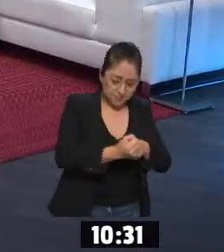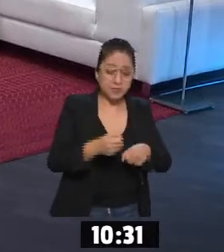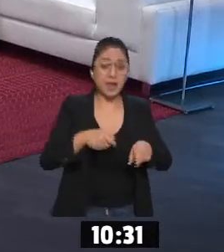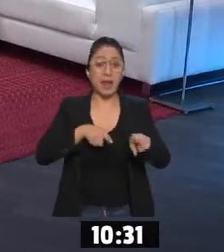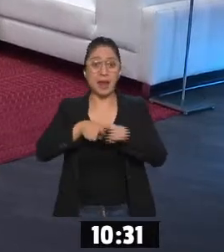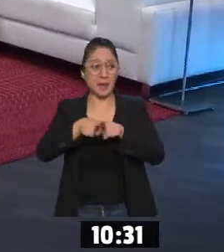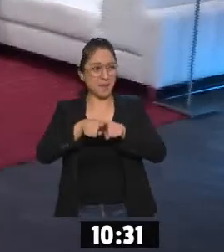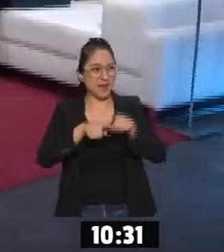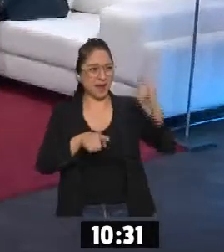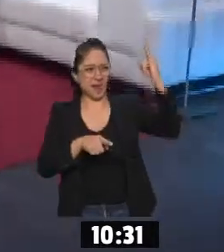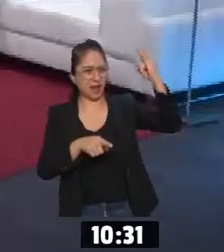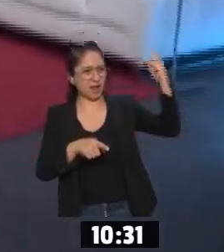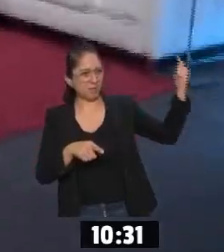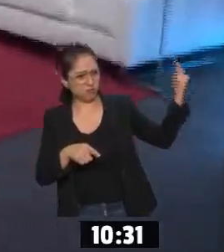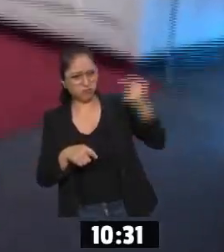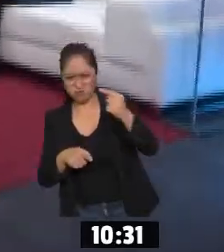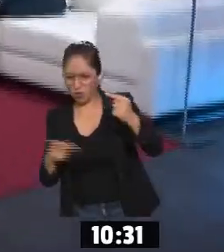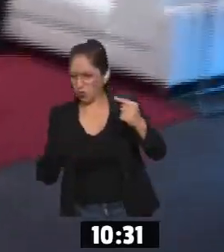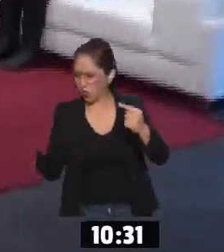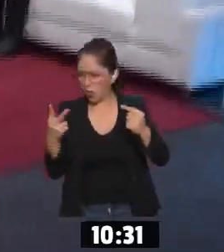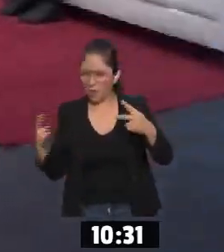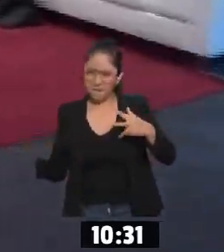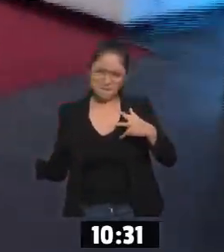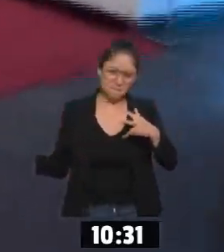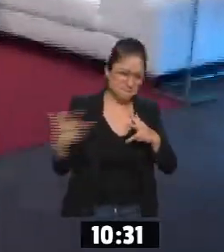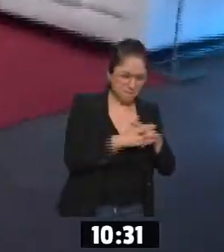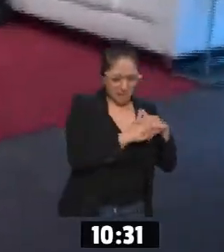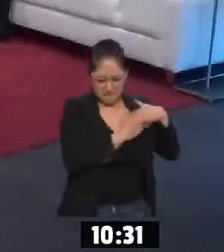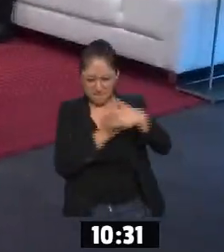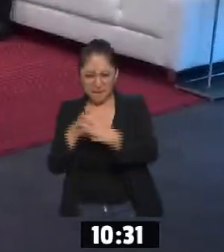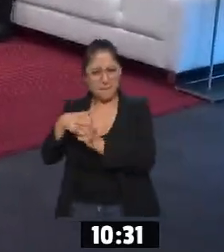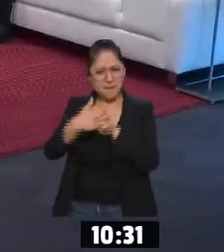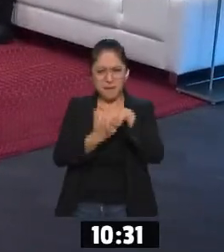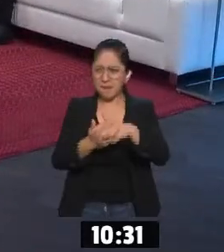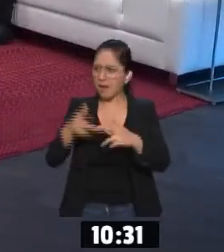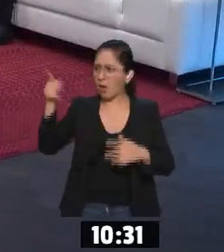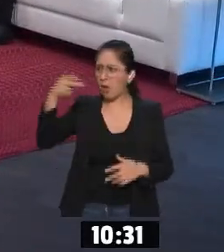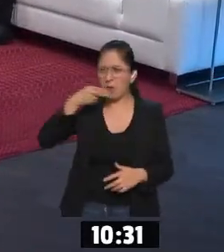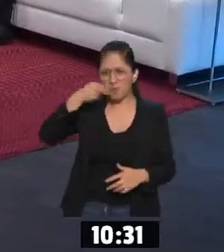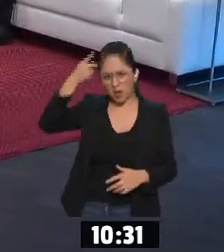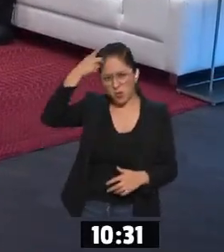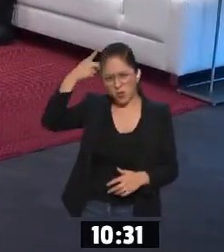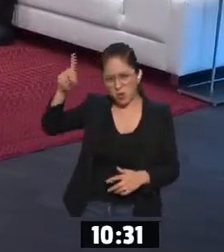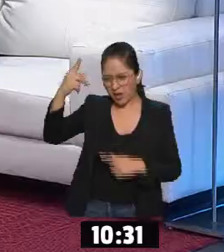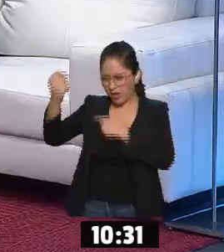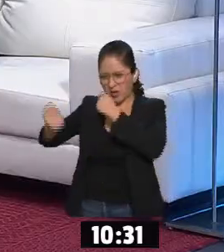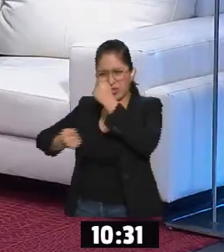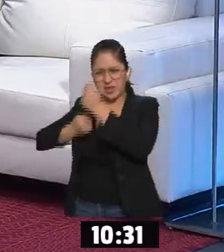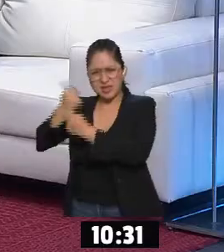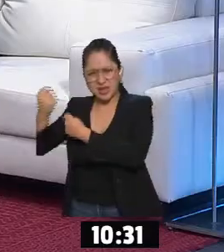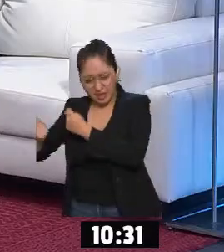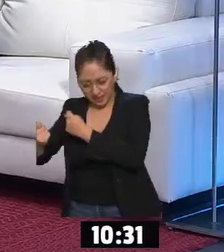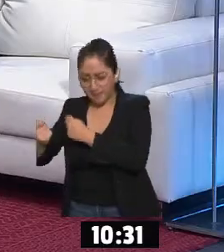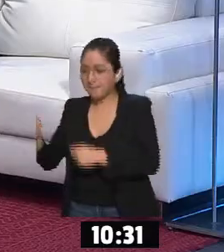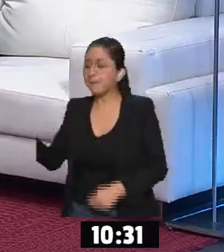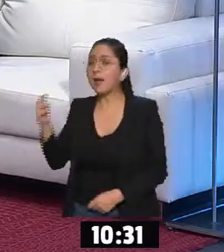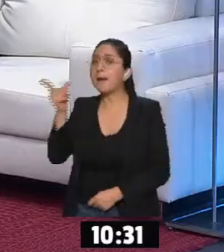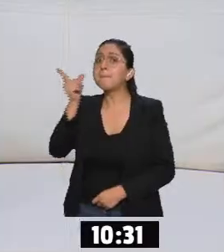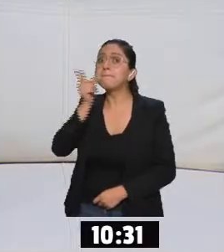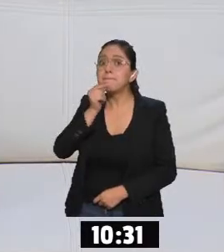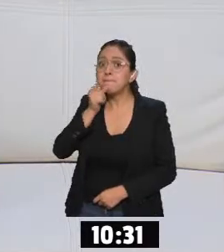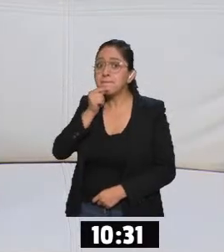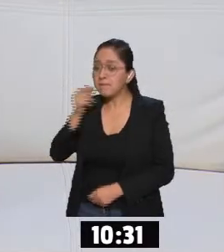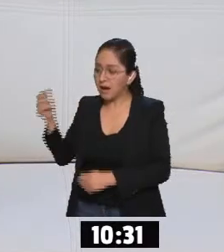grande y se empiezan a dar con todo con el dueño de la tienda. Pues sí. Llega la patrulla y ¿a quién se lleva? Pues sí, obviamente. A los